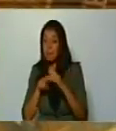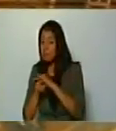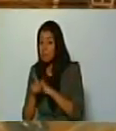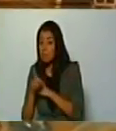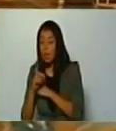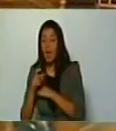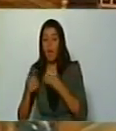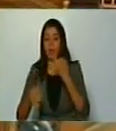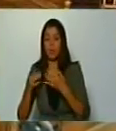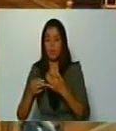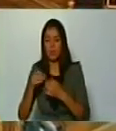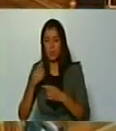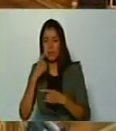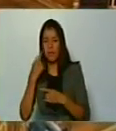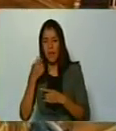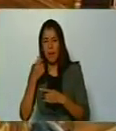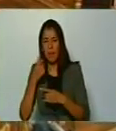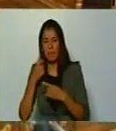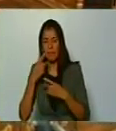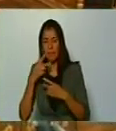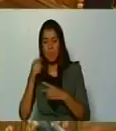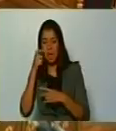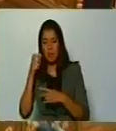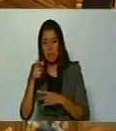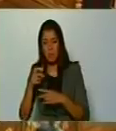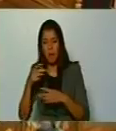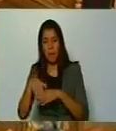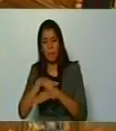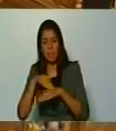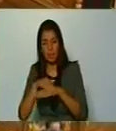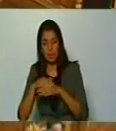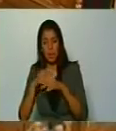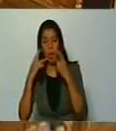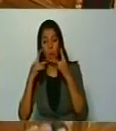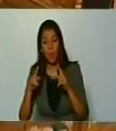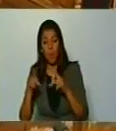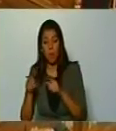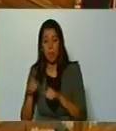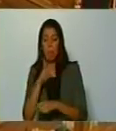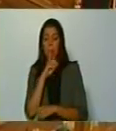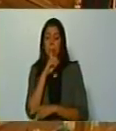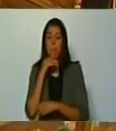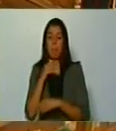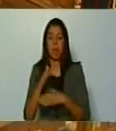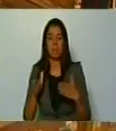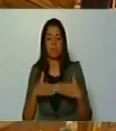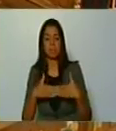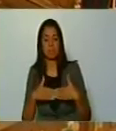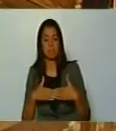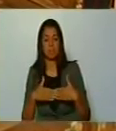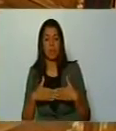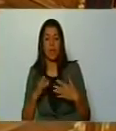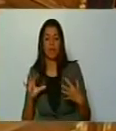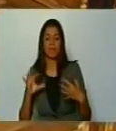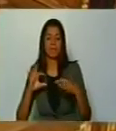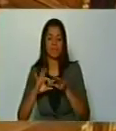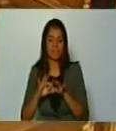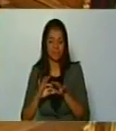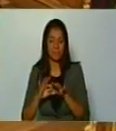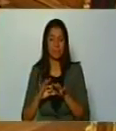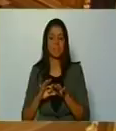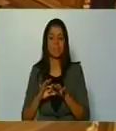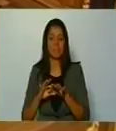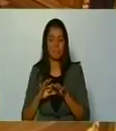por razones que ya todos conocemos, aquel Ministerio Público estaba implicado de